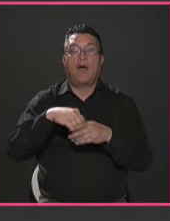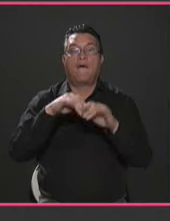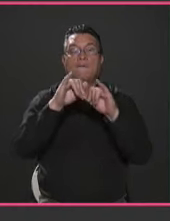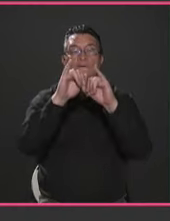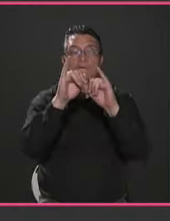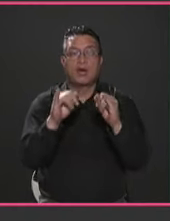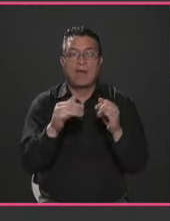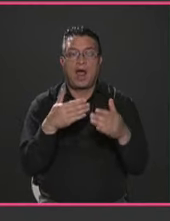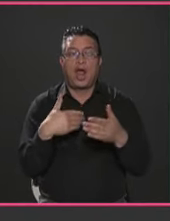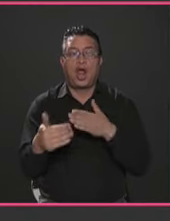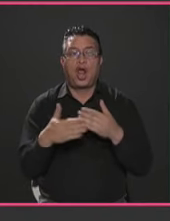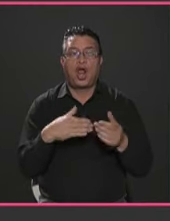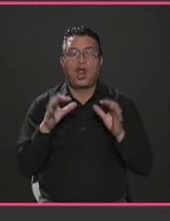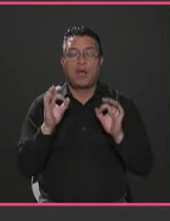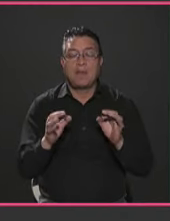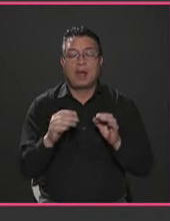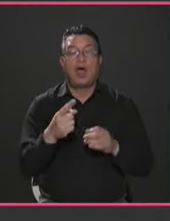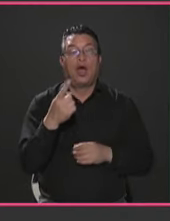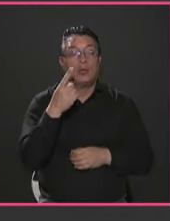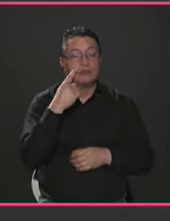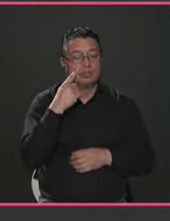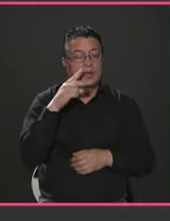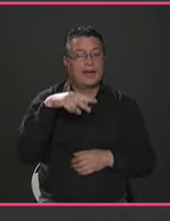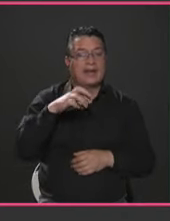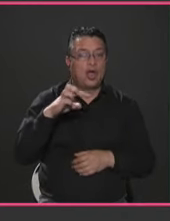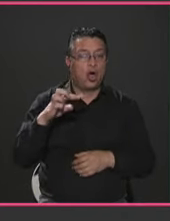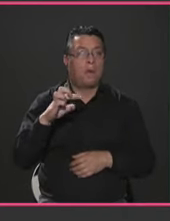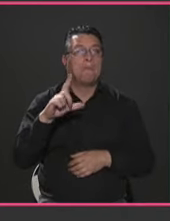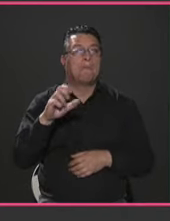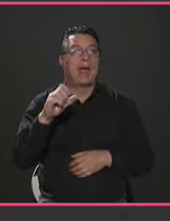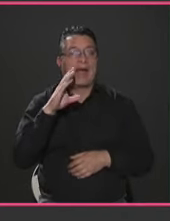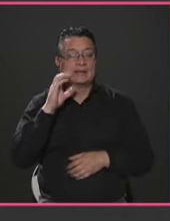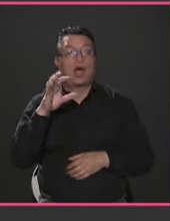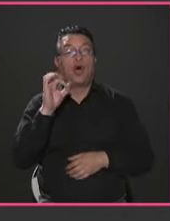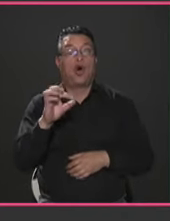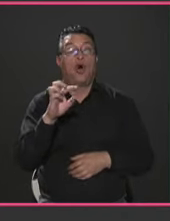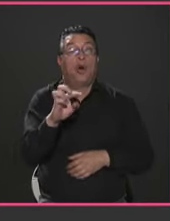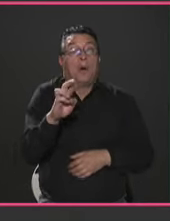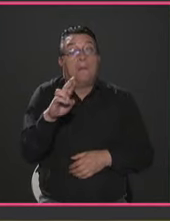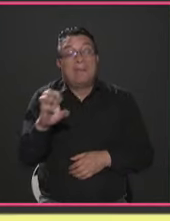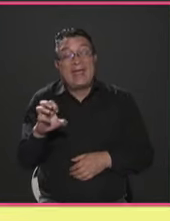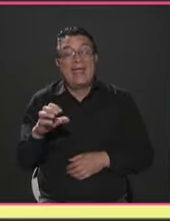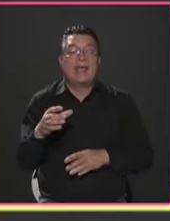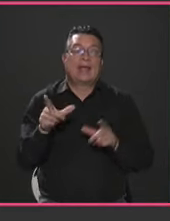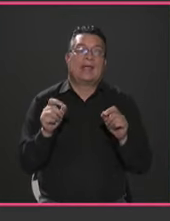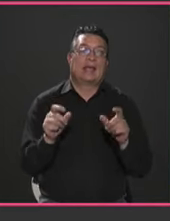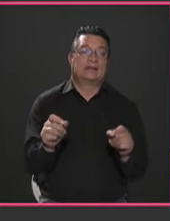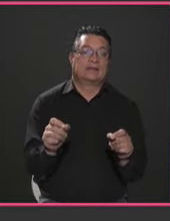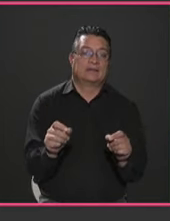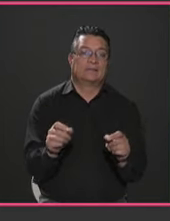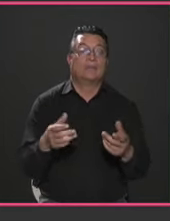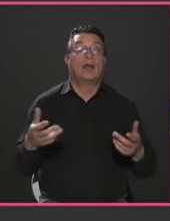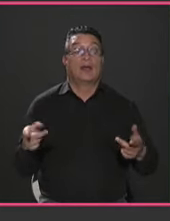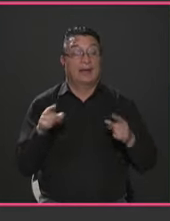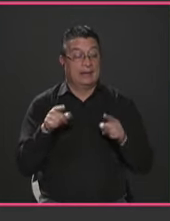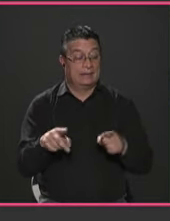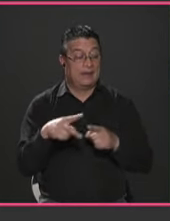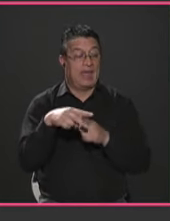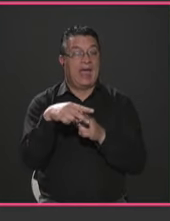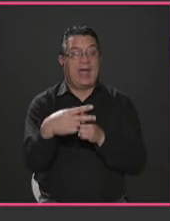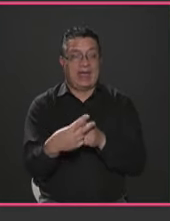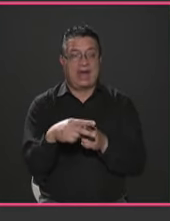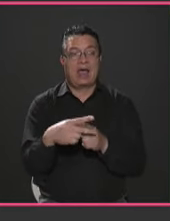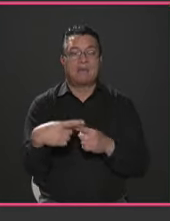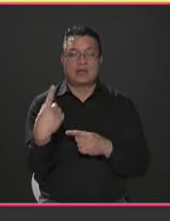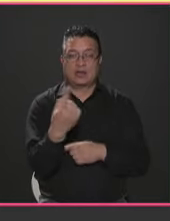morfología normal lo cual se conocen como neoplasias o lesiones precancerigenas y esa fue la herramienta con la cual